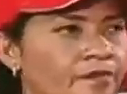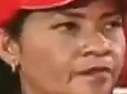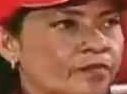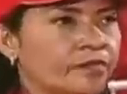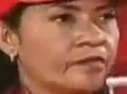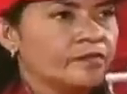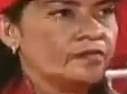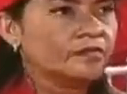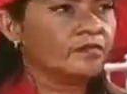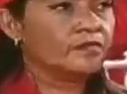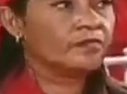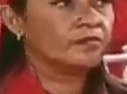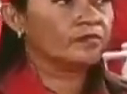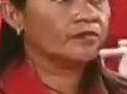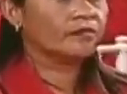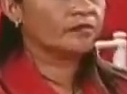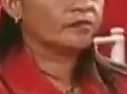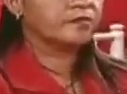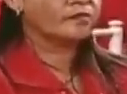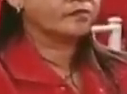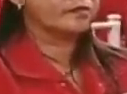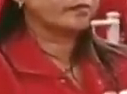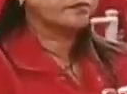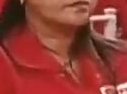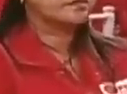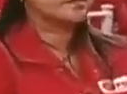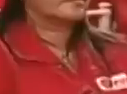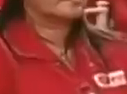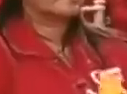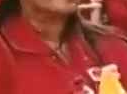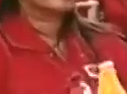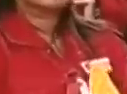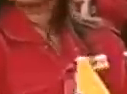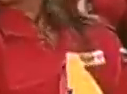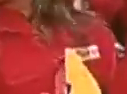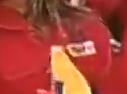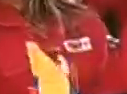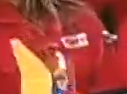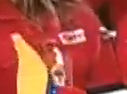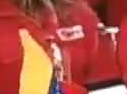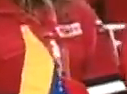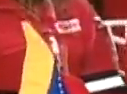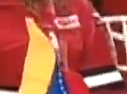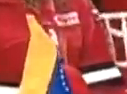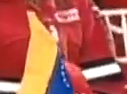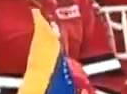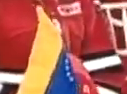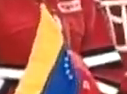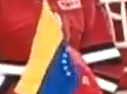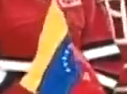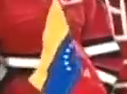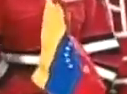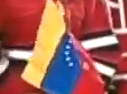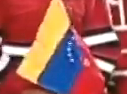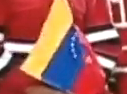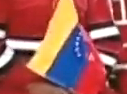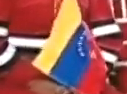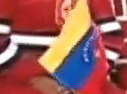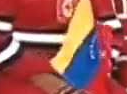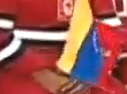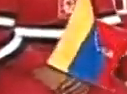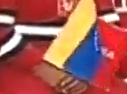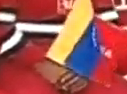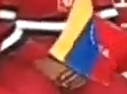que buscaba derrocar al líder de la revolución bolivariana. Se cumplen 20 años de la resistencia